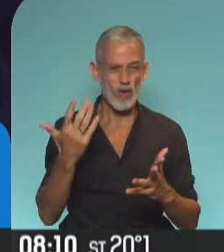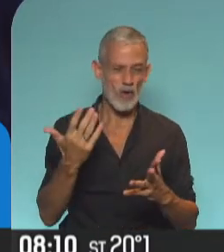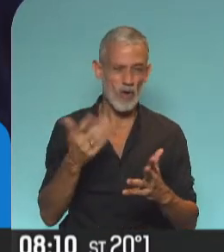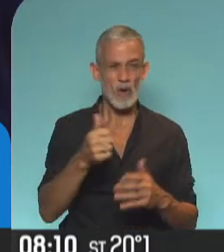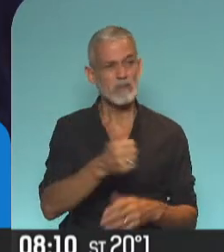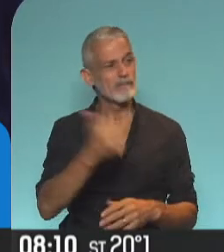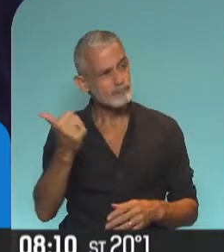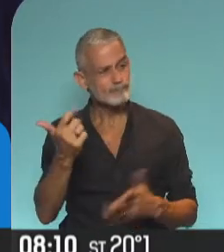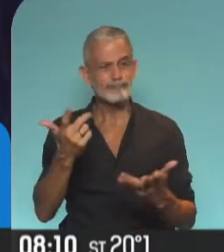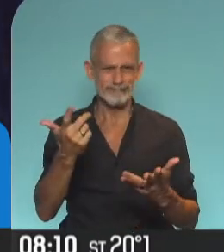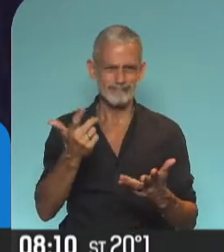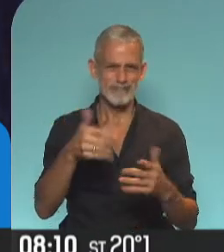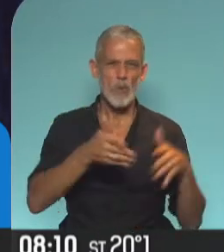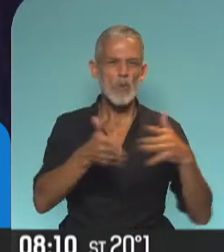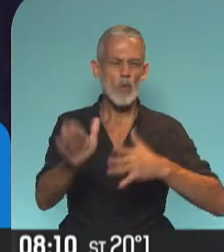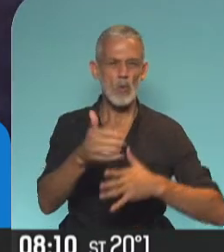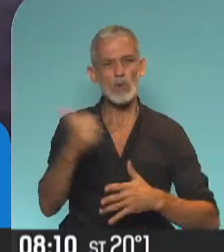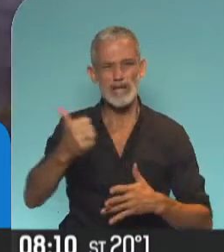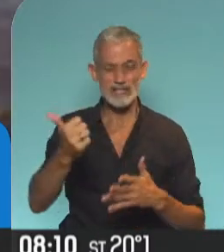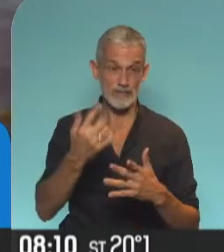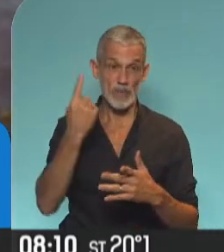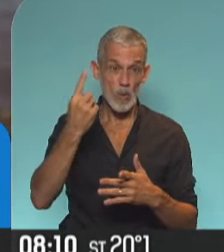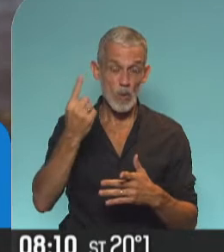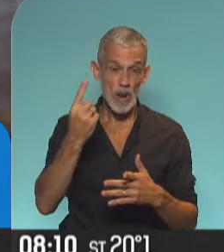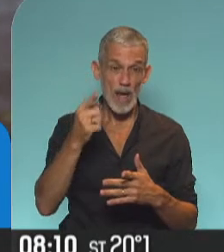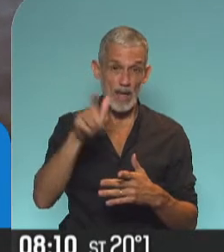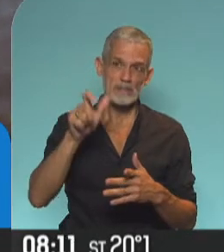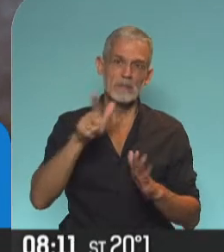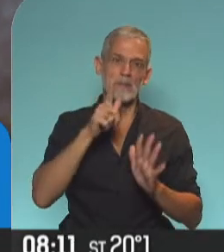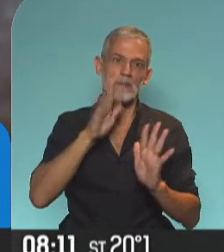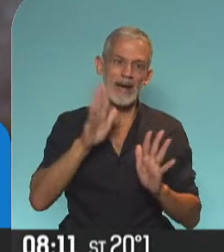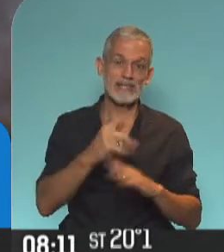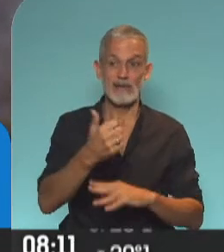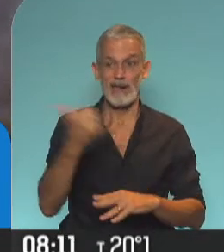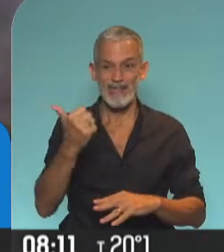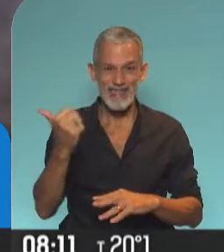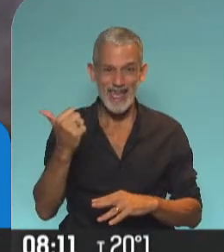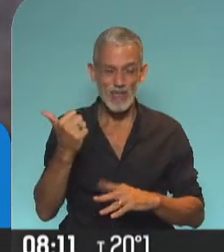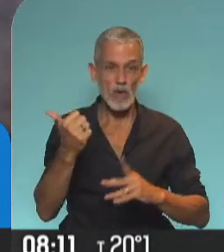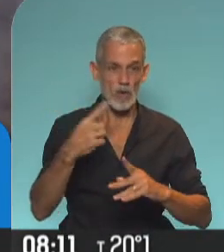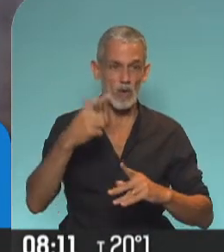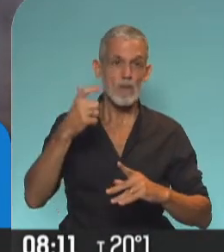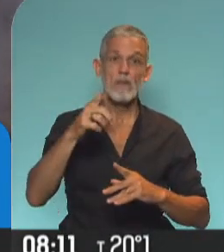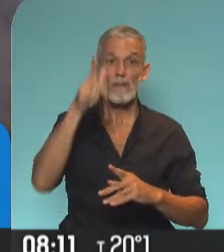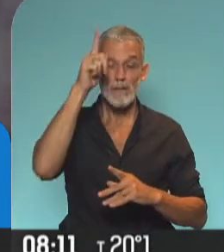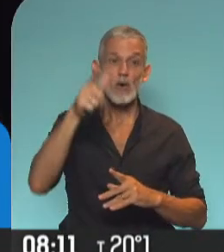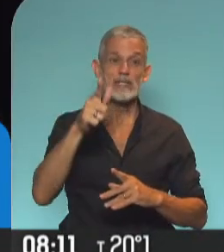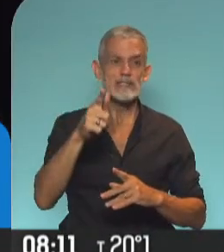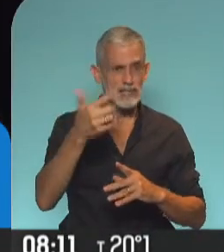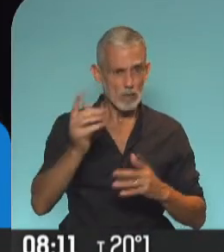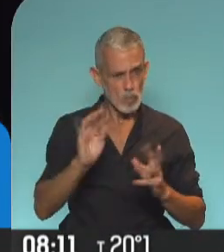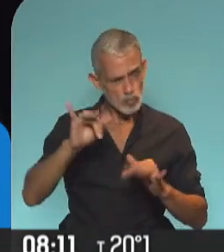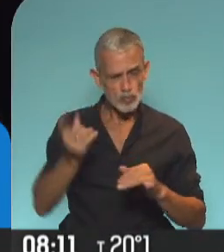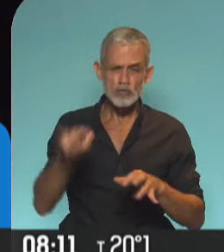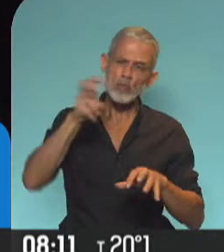un aventón en las distintas rutas. Bueno, uno de esos presuntos aventones lo hizo personal policial que lo llevó hasta un